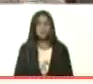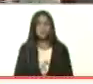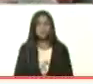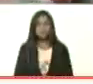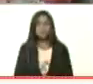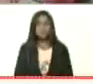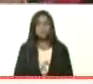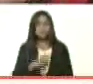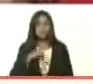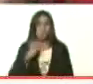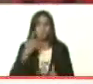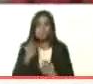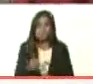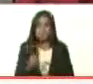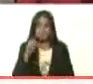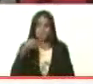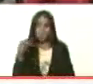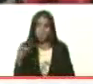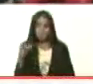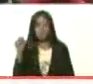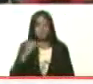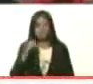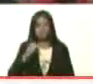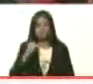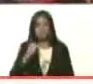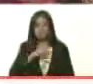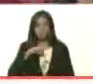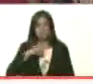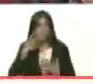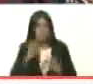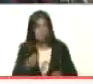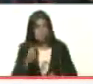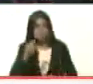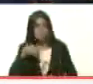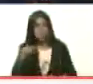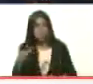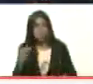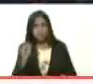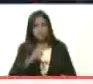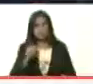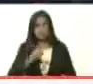Nos entendemos, ¿verdad? Nos estamos entendiendo.